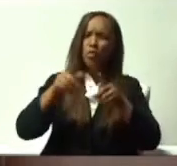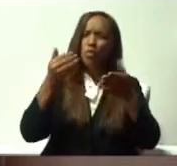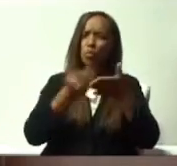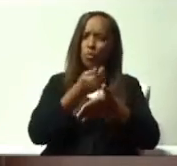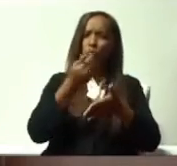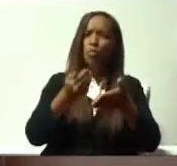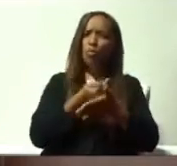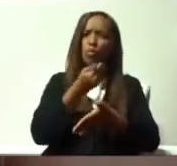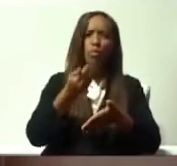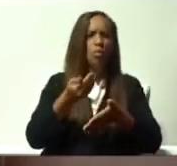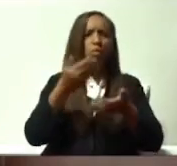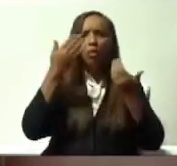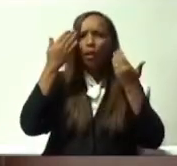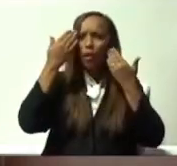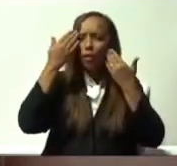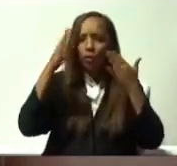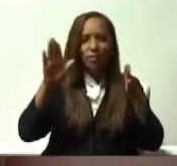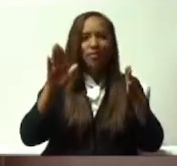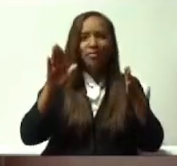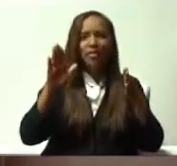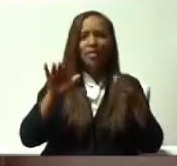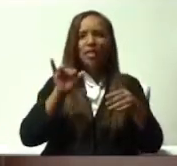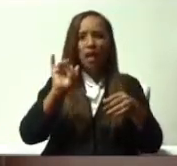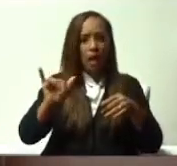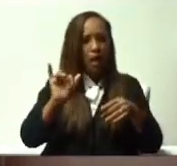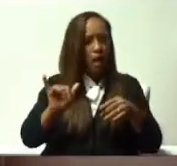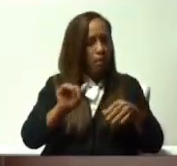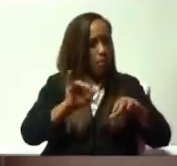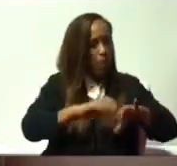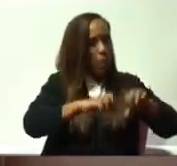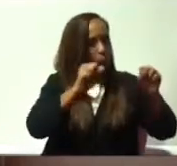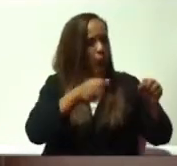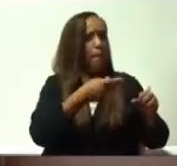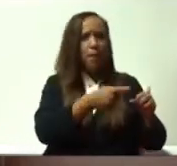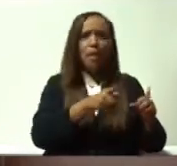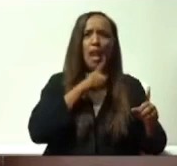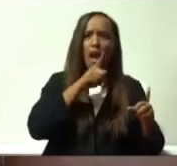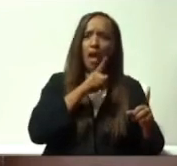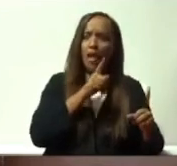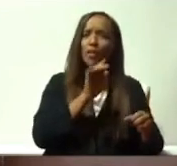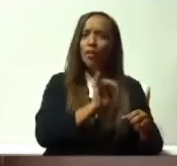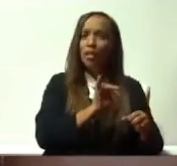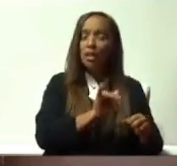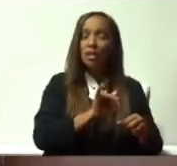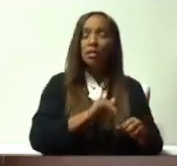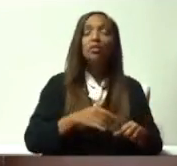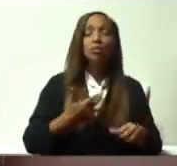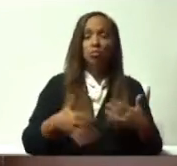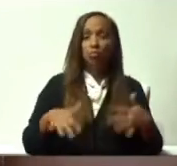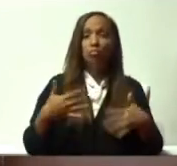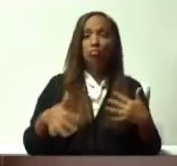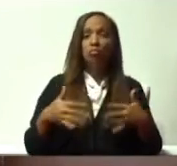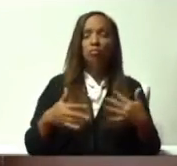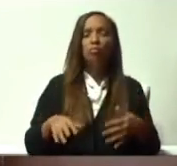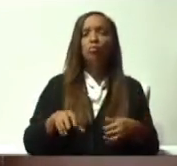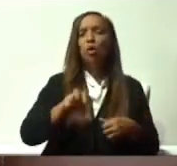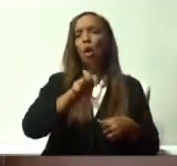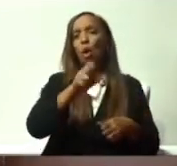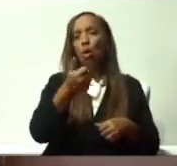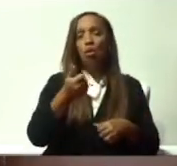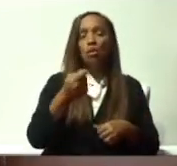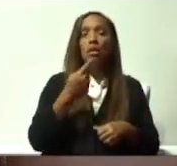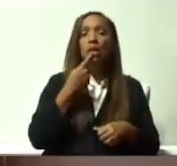en una de sus clases, que si nosotros los dominicanos no cuidábamos nuestro medio ambiente, nuestros